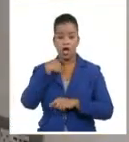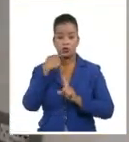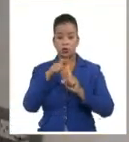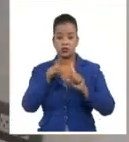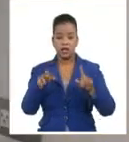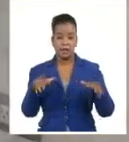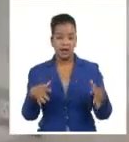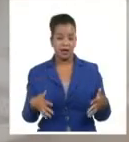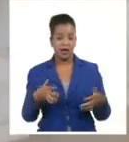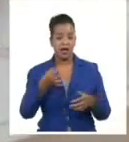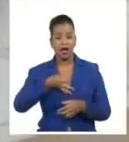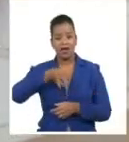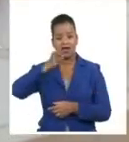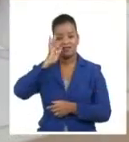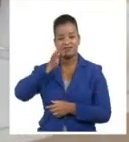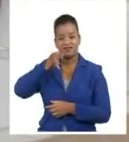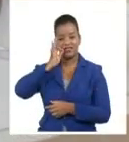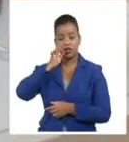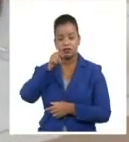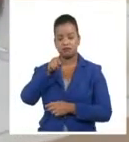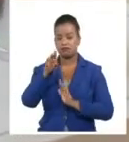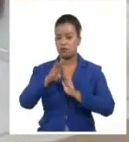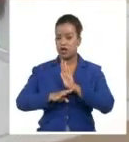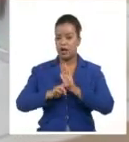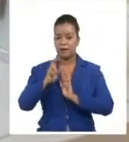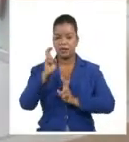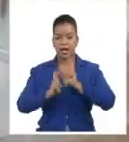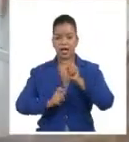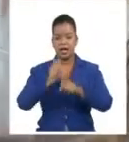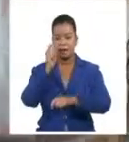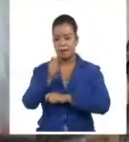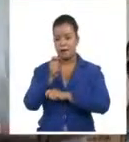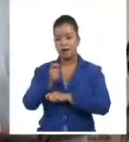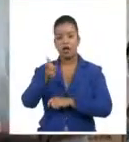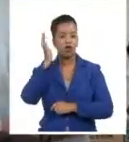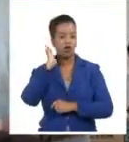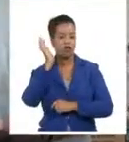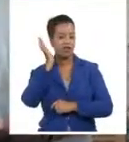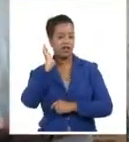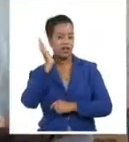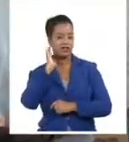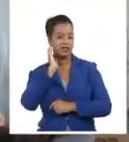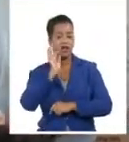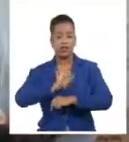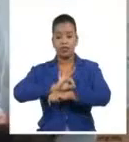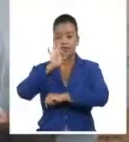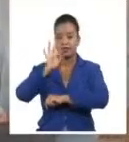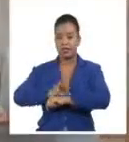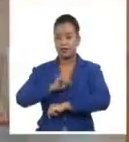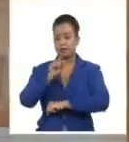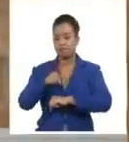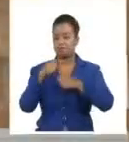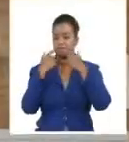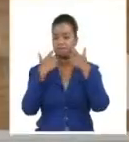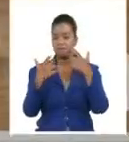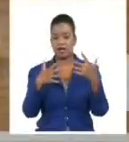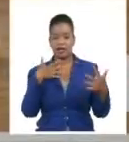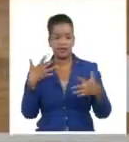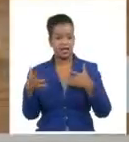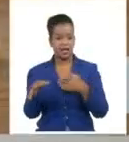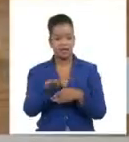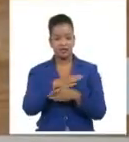el café y desarrolló un intenso programa de talleres, conferencias magistrales con reconocidos diseñadores, entre otras actividades. En